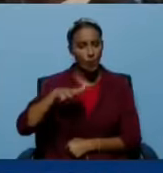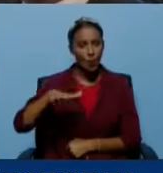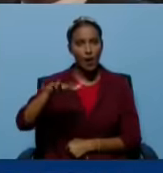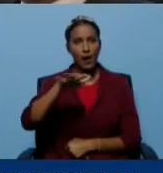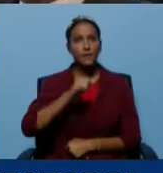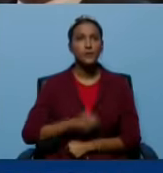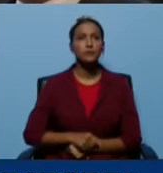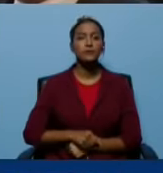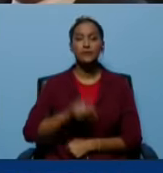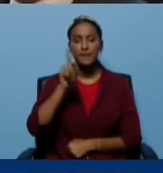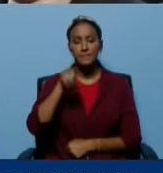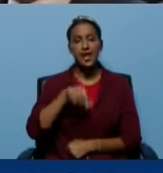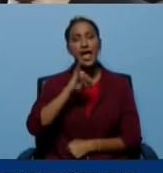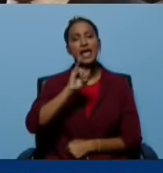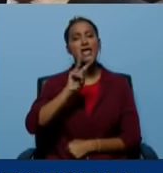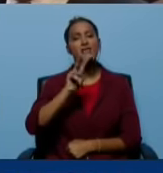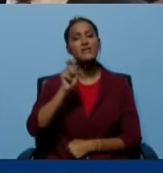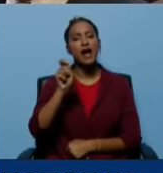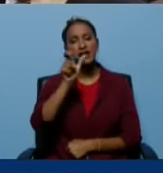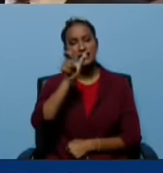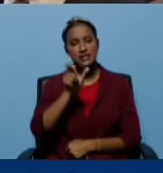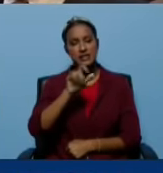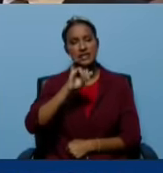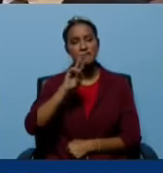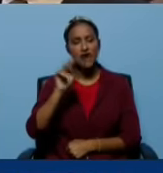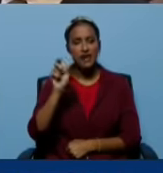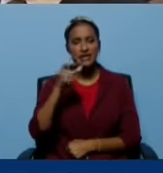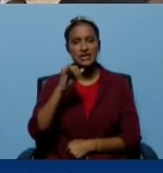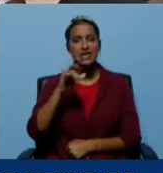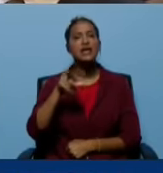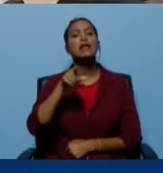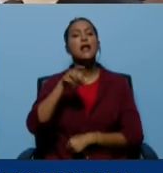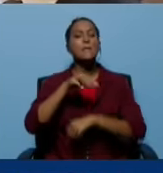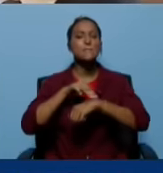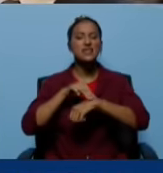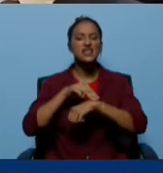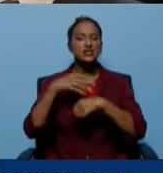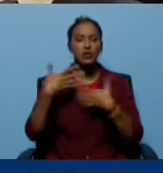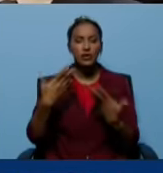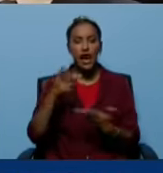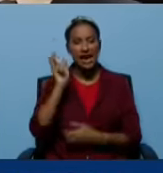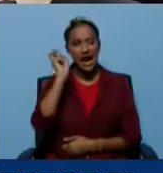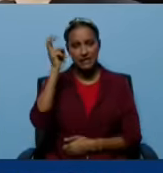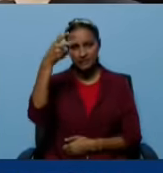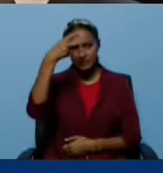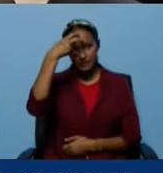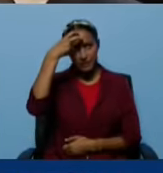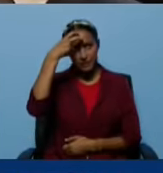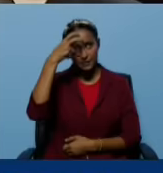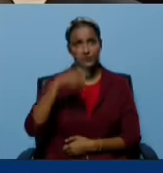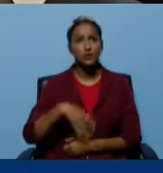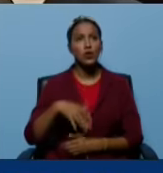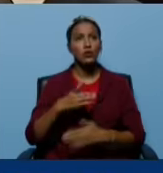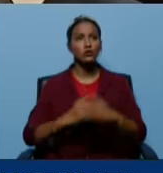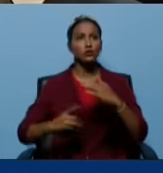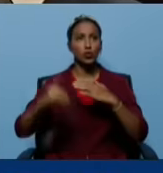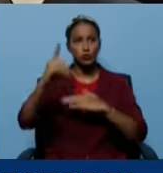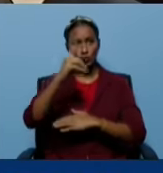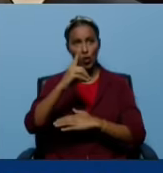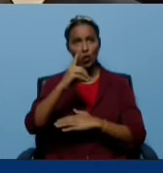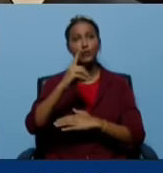Gil, ministro del Poder Popular para las Relaciones Exteriores. Doctor Reinaldo Muñoz, procurador general de la